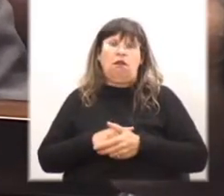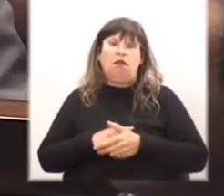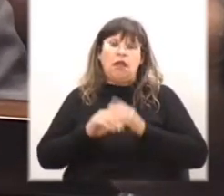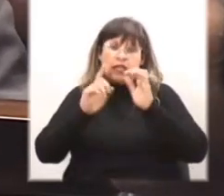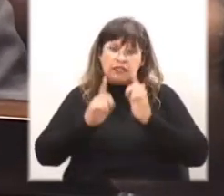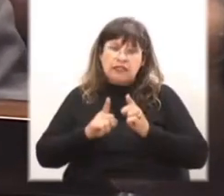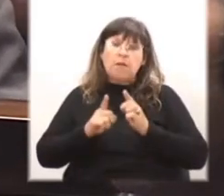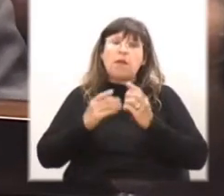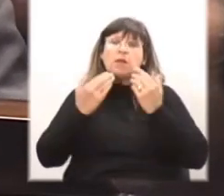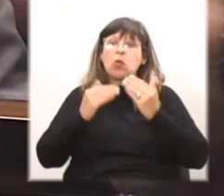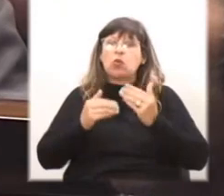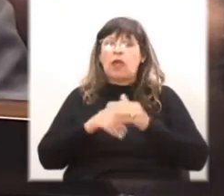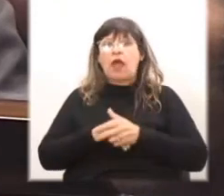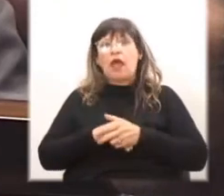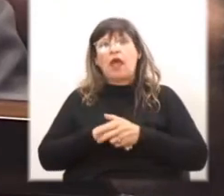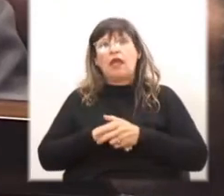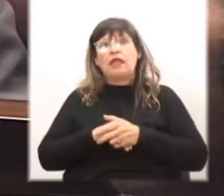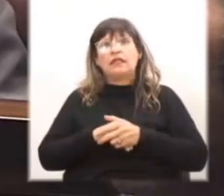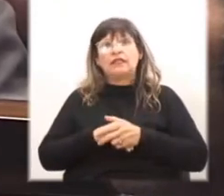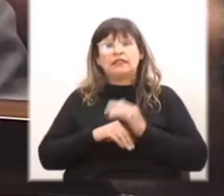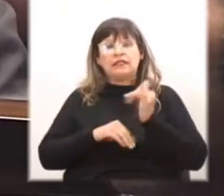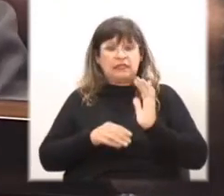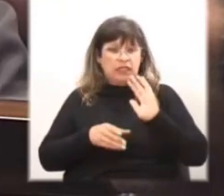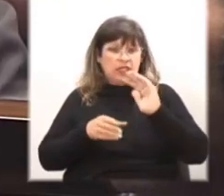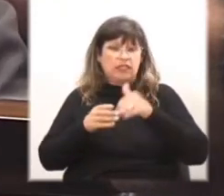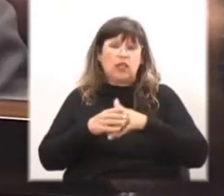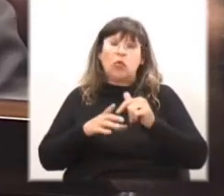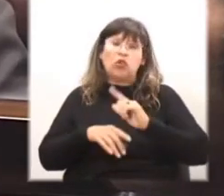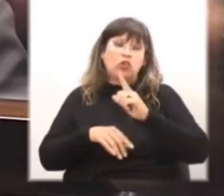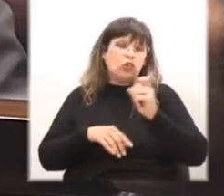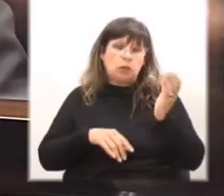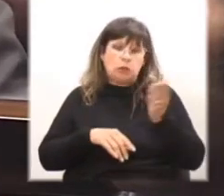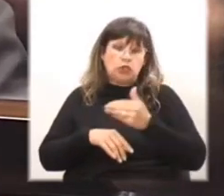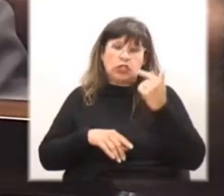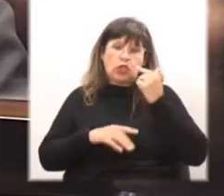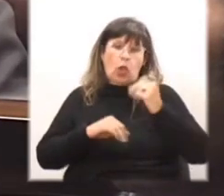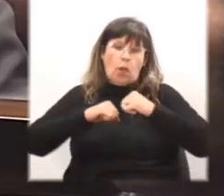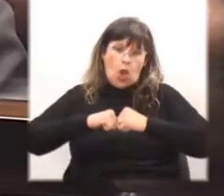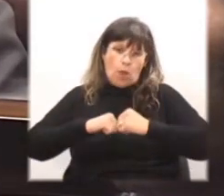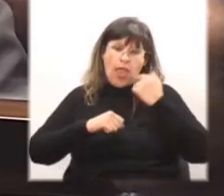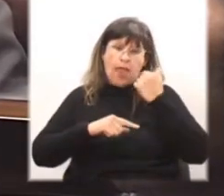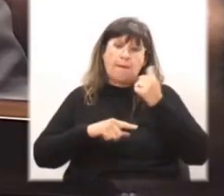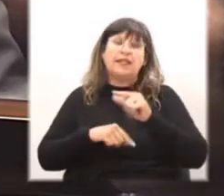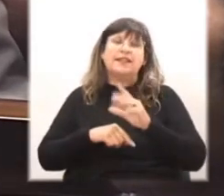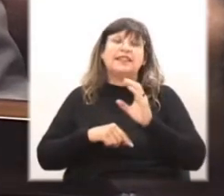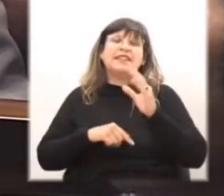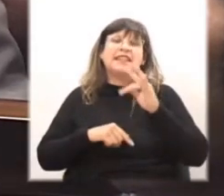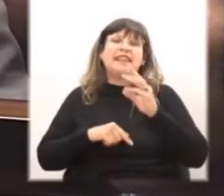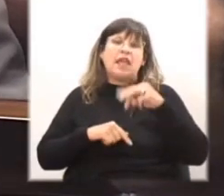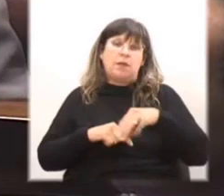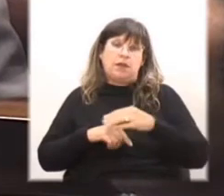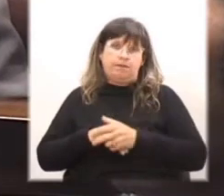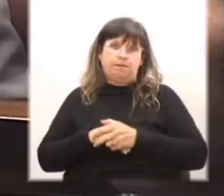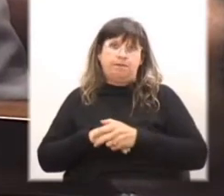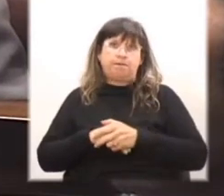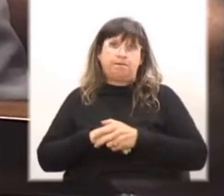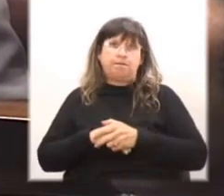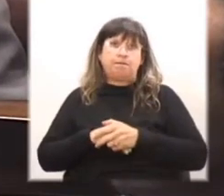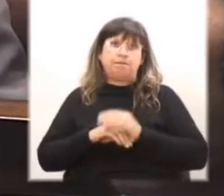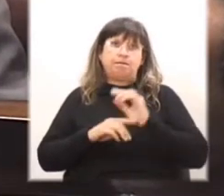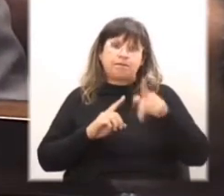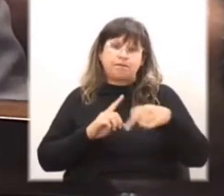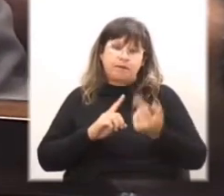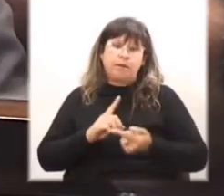También preguntar si fue votado por unanimidad de los miembros de la CTM. Otra de